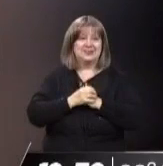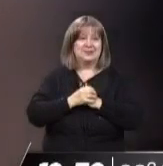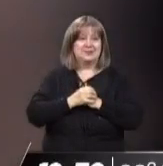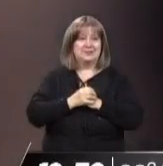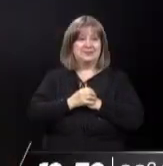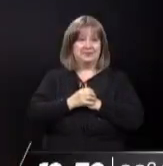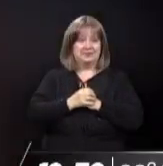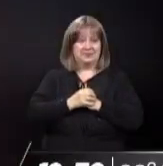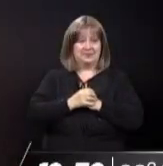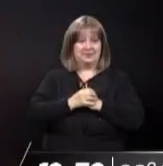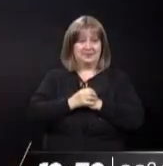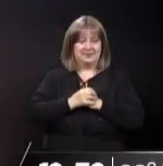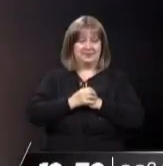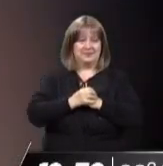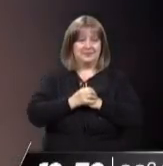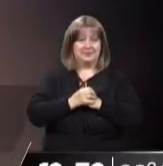No era mi idea.